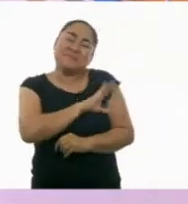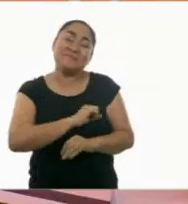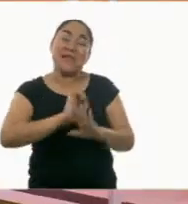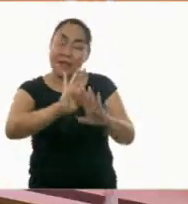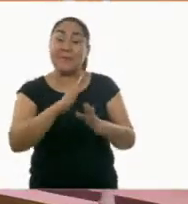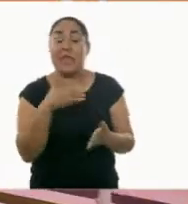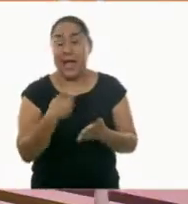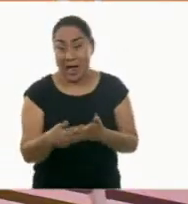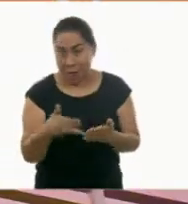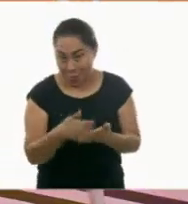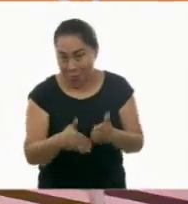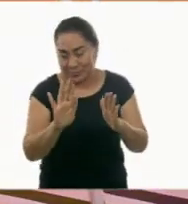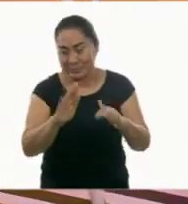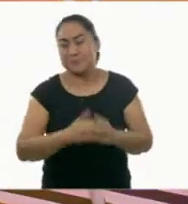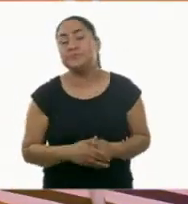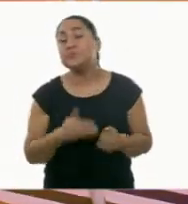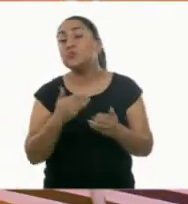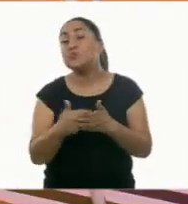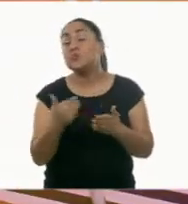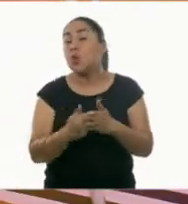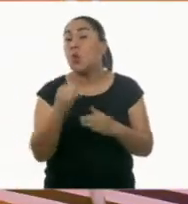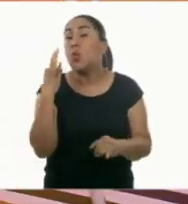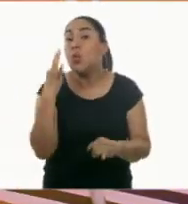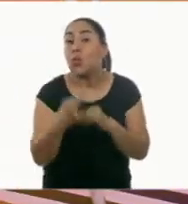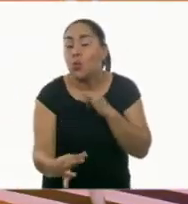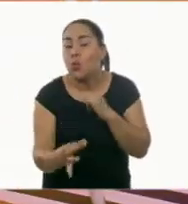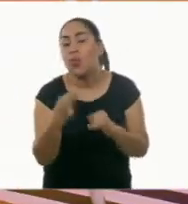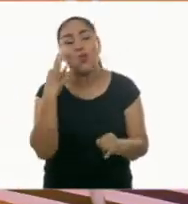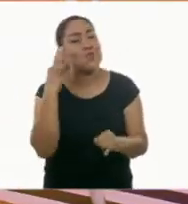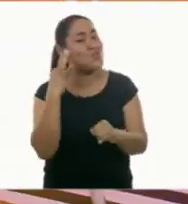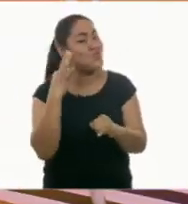sí, veamos la última vocal.